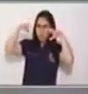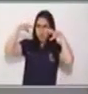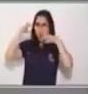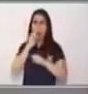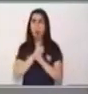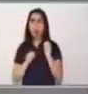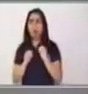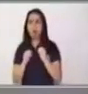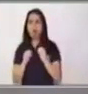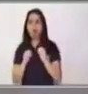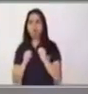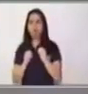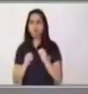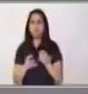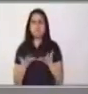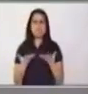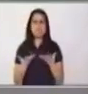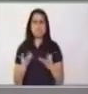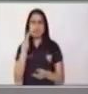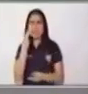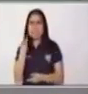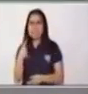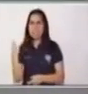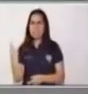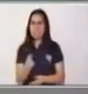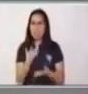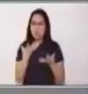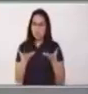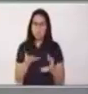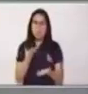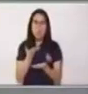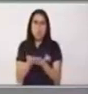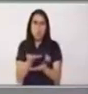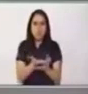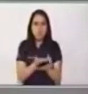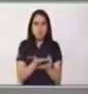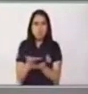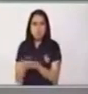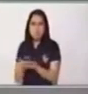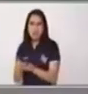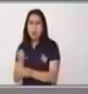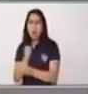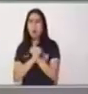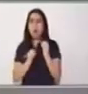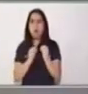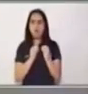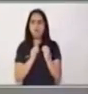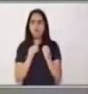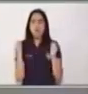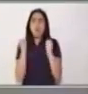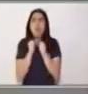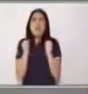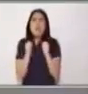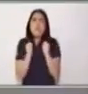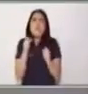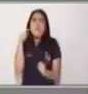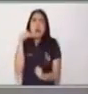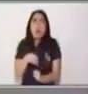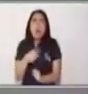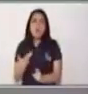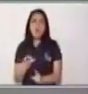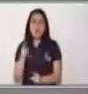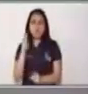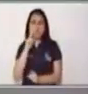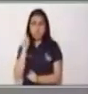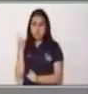esta pregunta, en estas exclamaciones, puedes tú notar que la primera está escrita con mayúscula y luego las demás